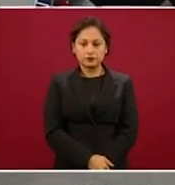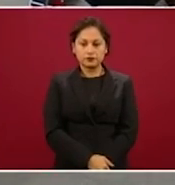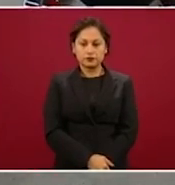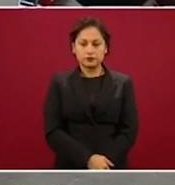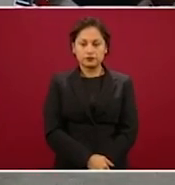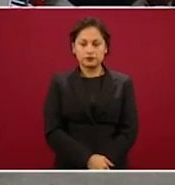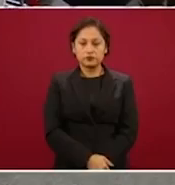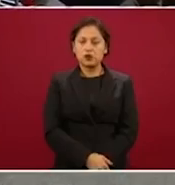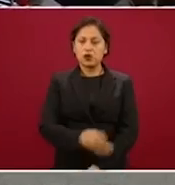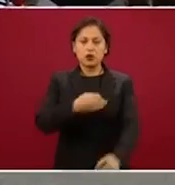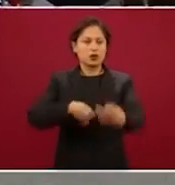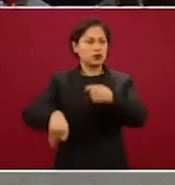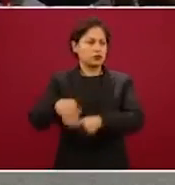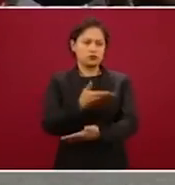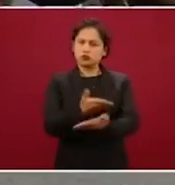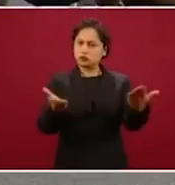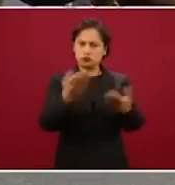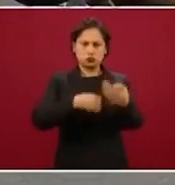Todos, pero